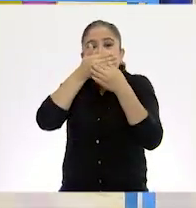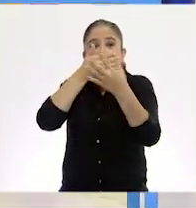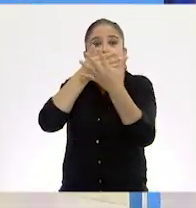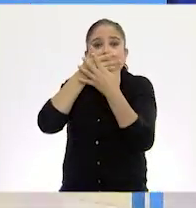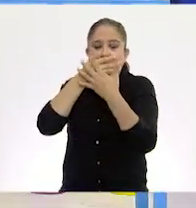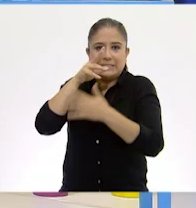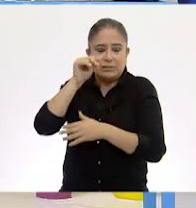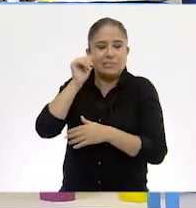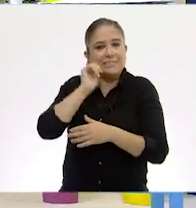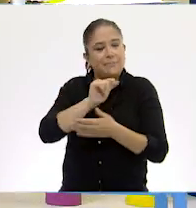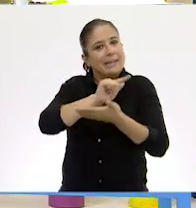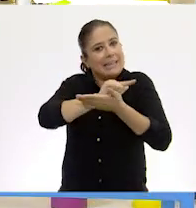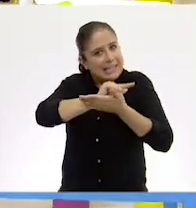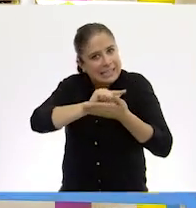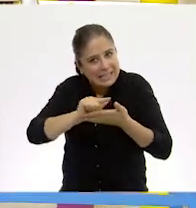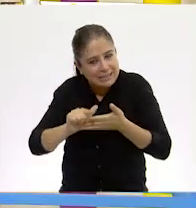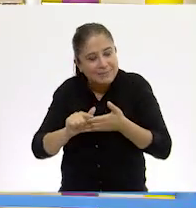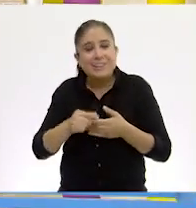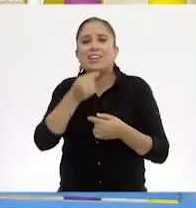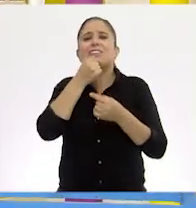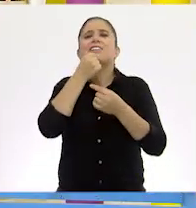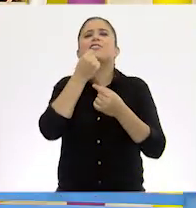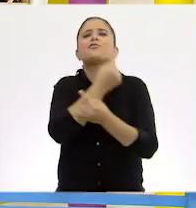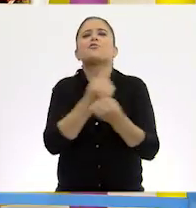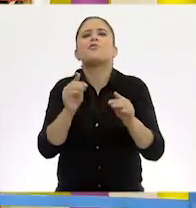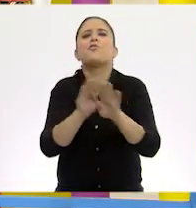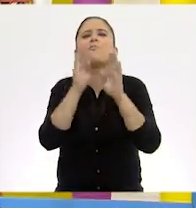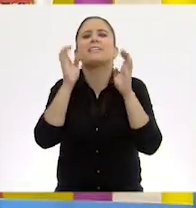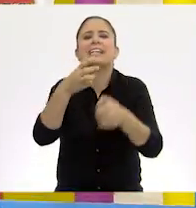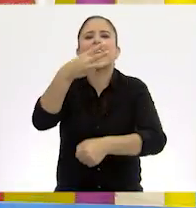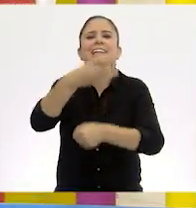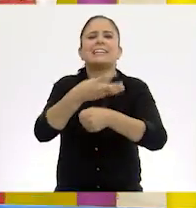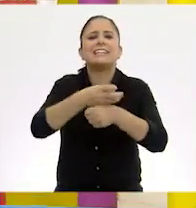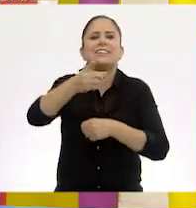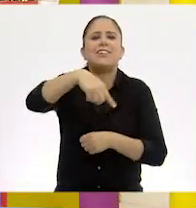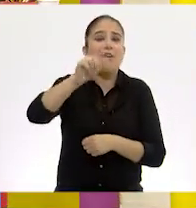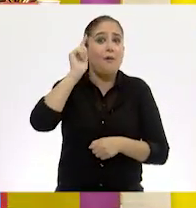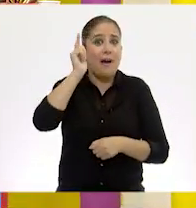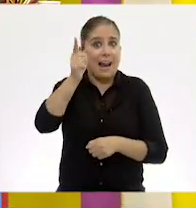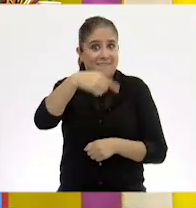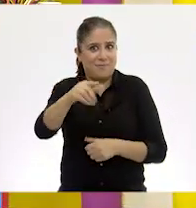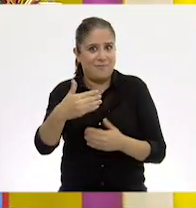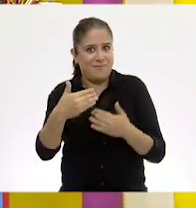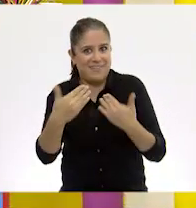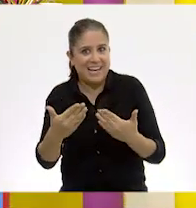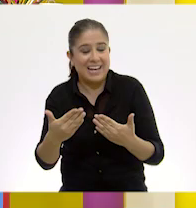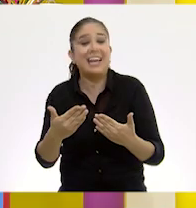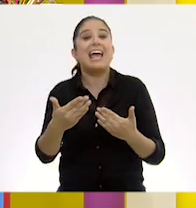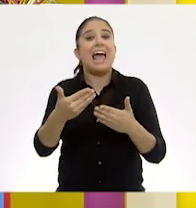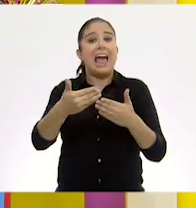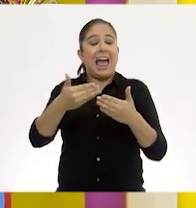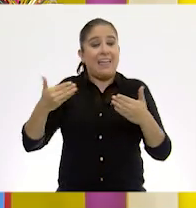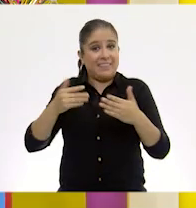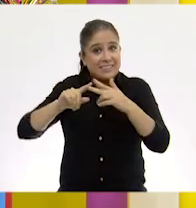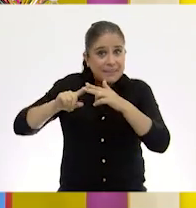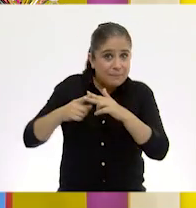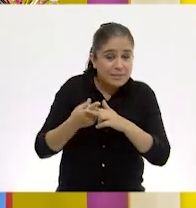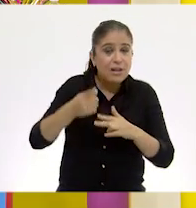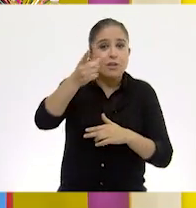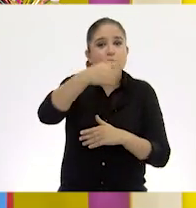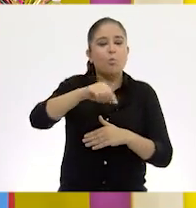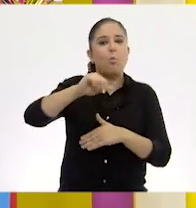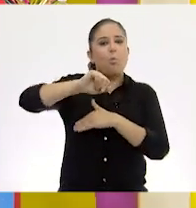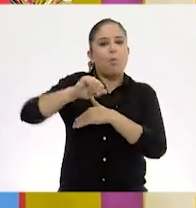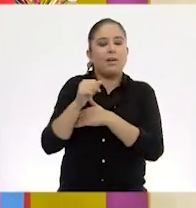mantenerlo siempre limpio. ¿Cómo están, niñas y niños del tercer grado de primaria? Espero que estén muy bien. Antes de comenzar, vamos a guardar